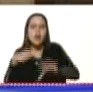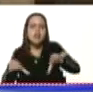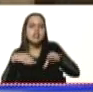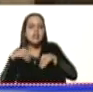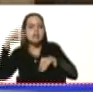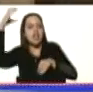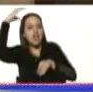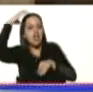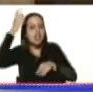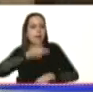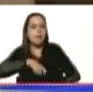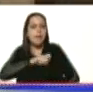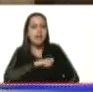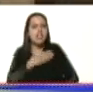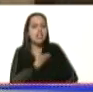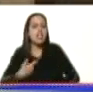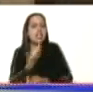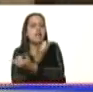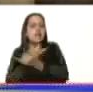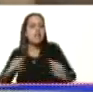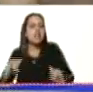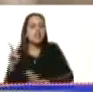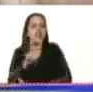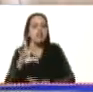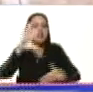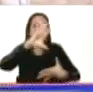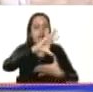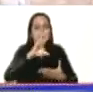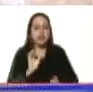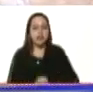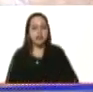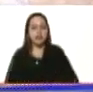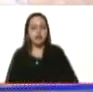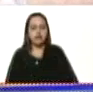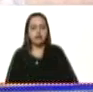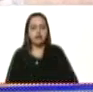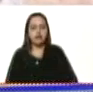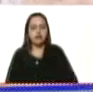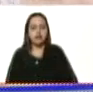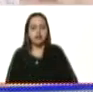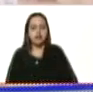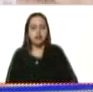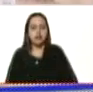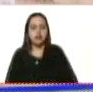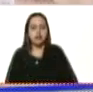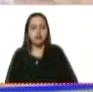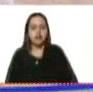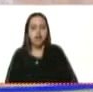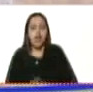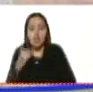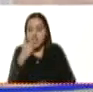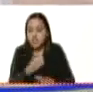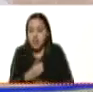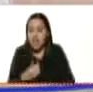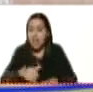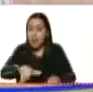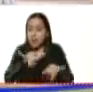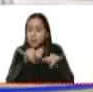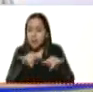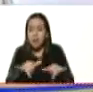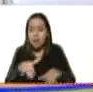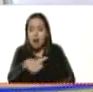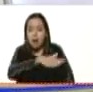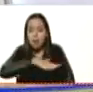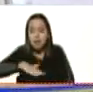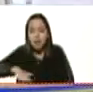la independencia de Venezuela y de las Américas. Y tuvo que, en la misma Plaza